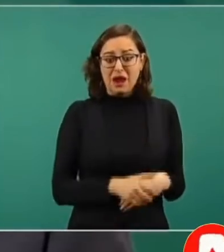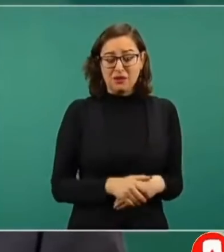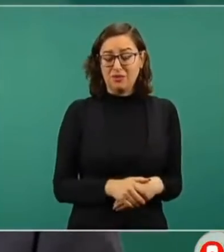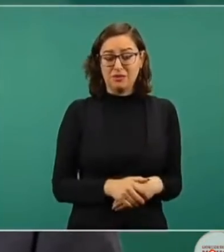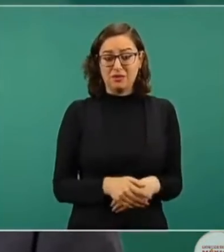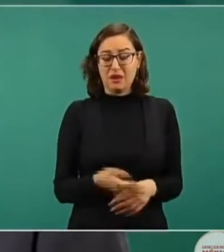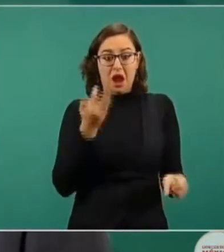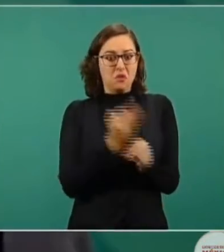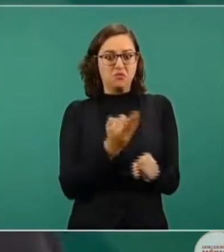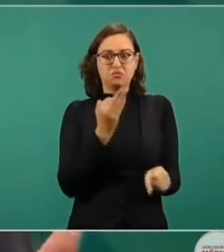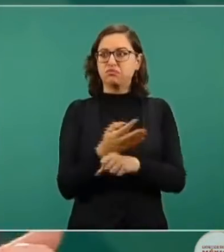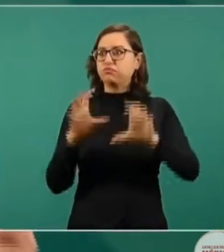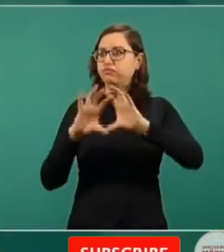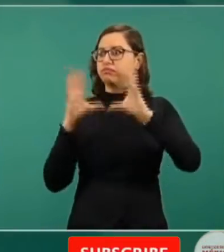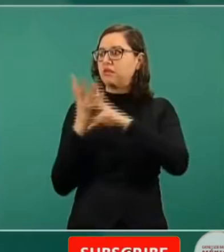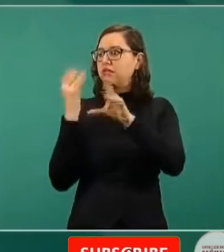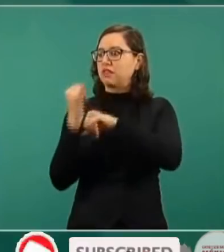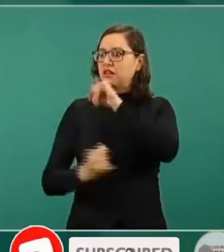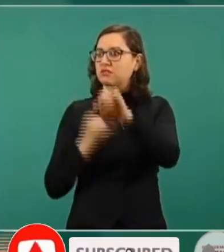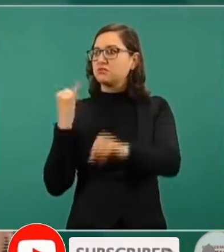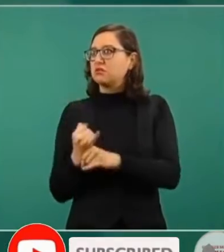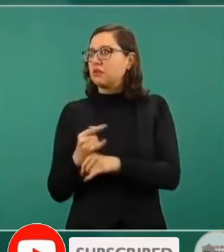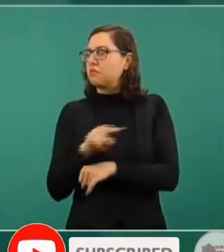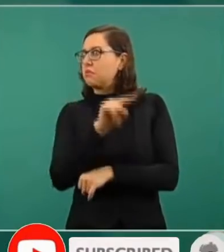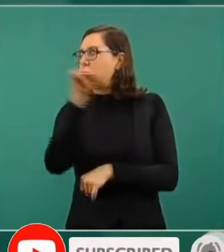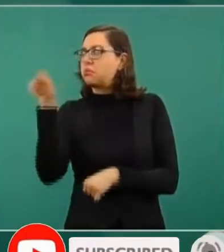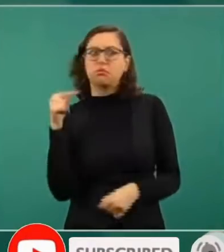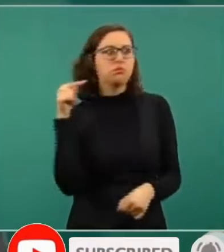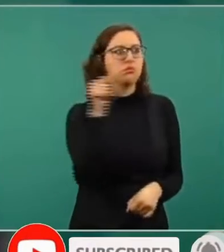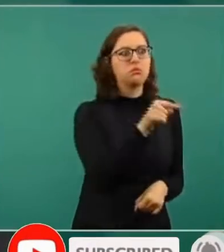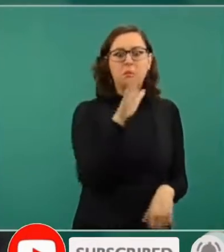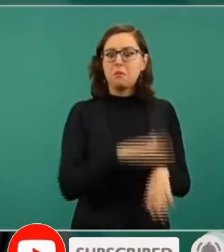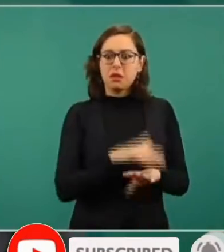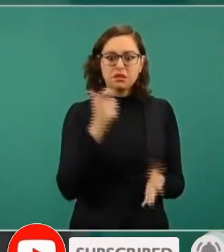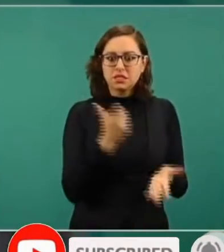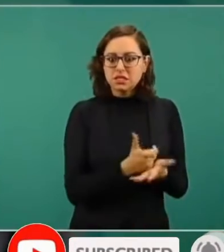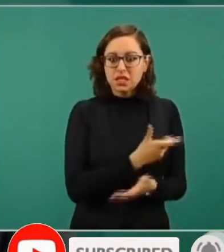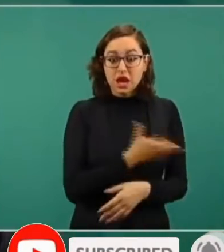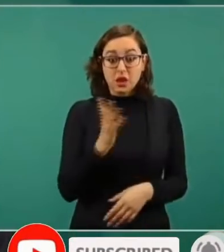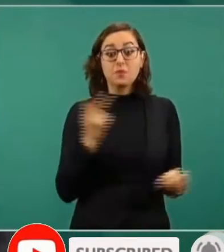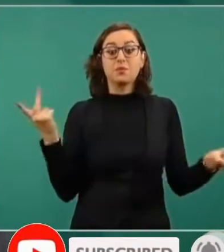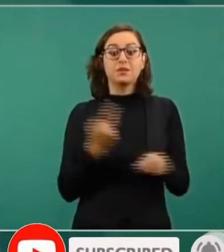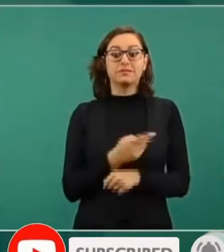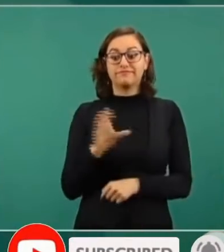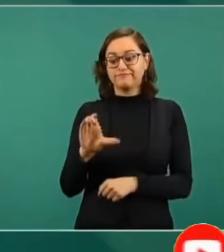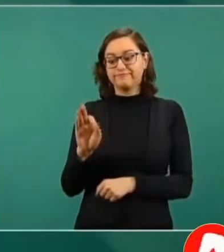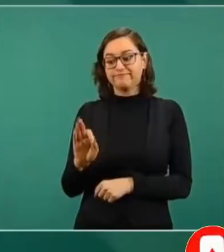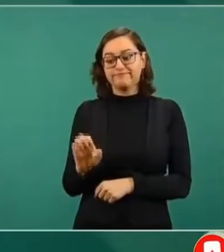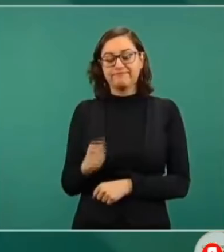mercado. Así tenemos que CFE financia a estas centrales, ¿verdad?,